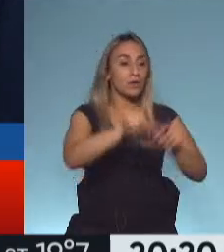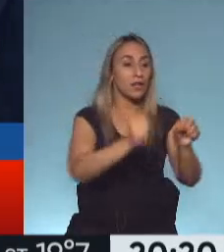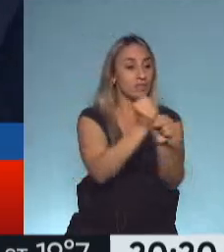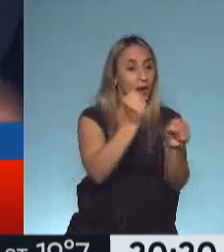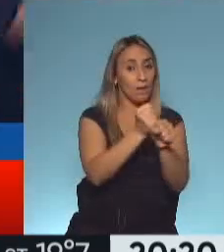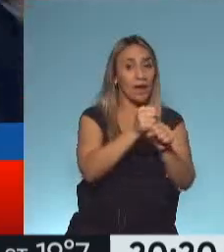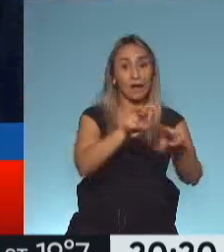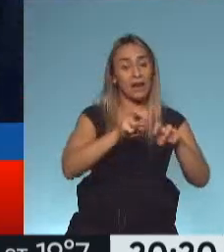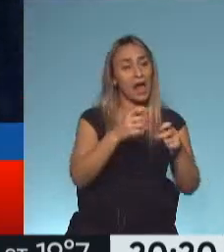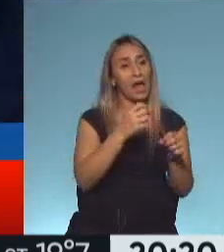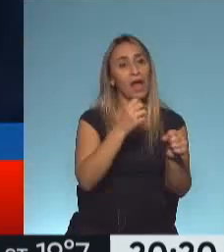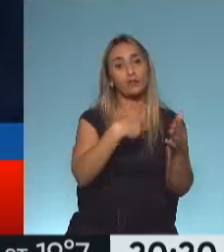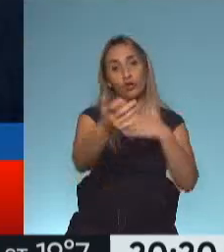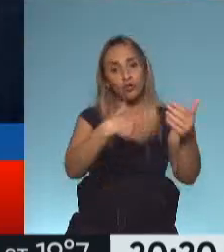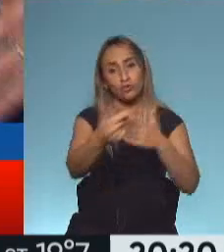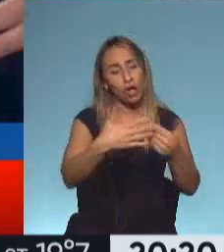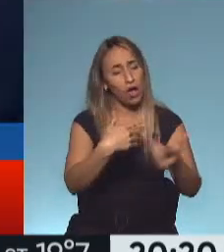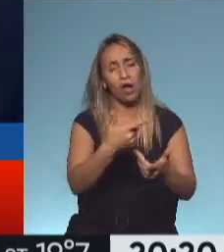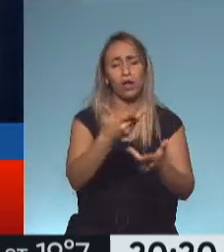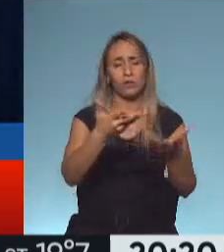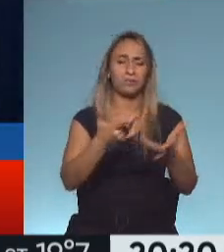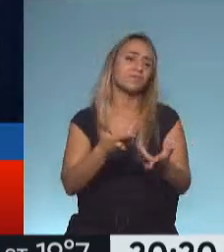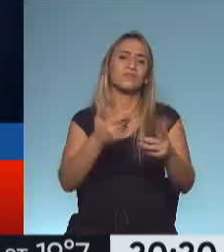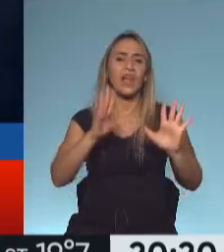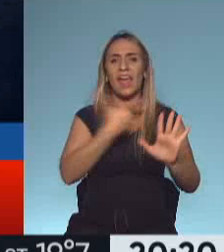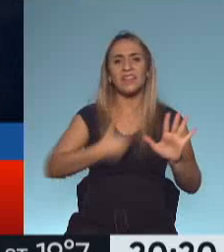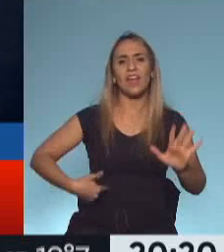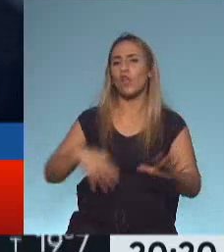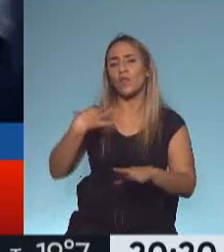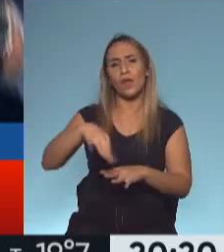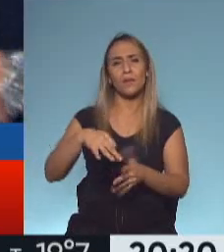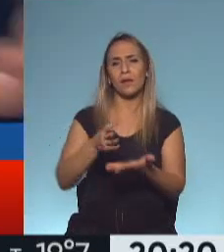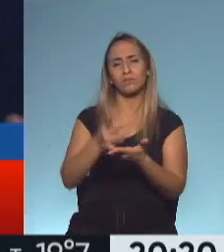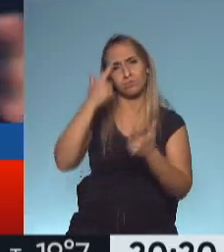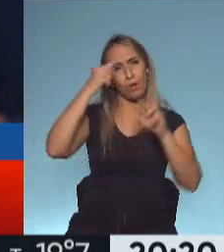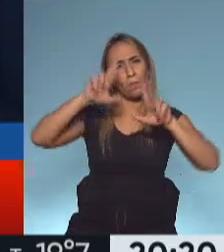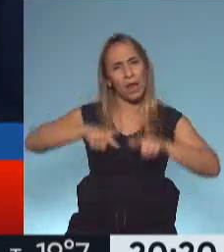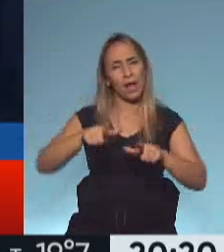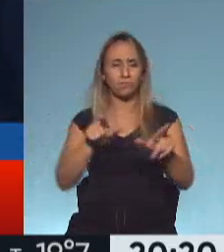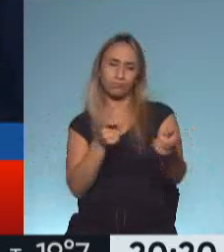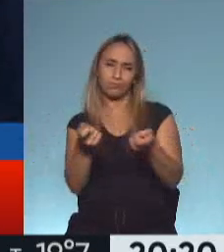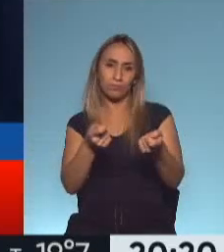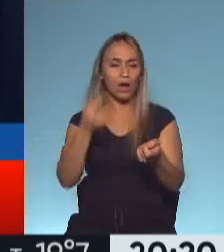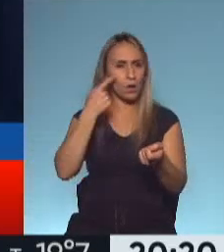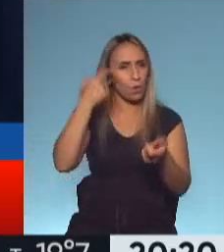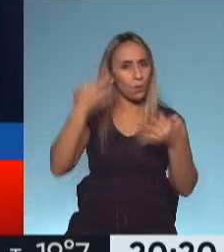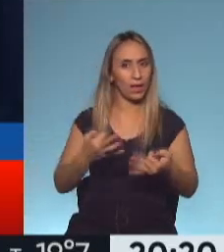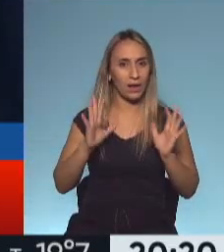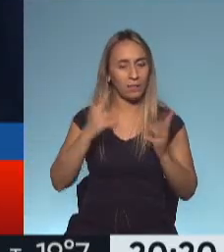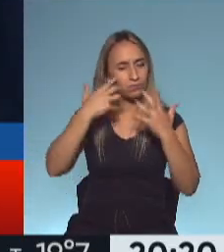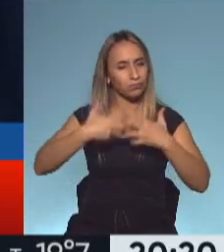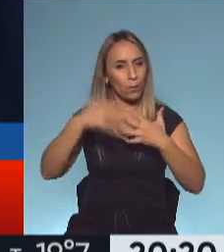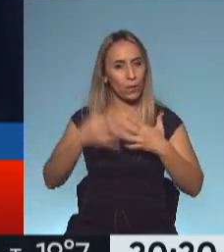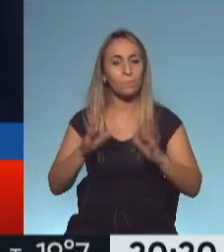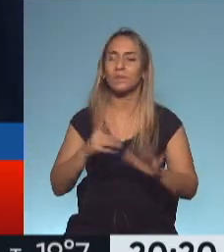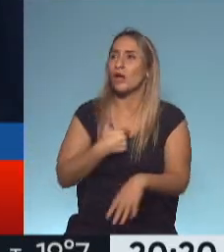tomar. Más allá de los recursos que volquemos, el Estado tiene que actuar de manera inteligente y vincular, claro. Lo tomo. Quizás entiendo que ustedes